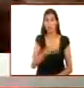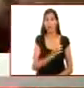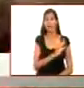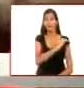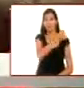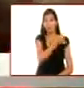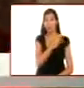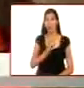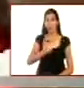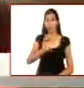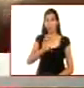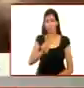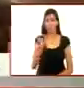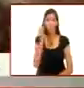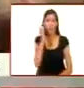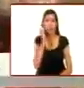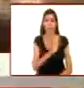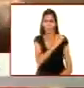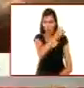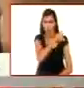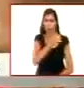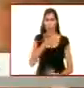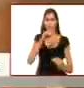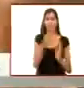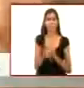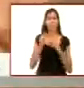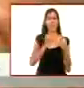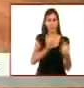García Arocha, para coordinar todo lo relacionado con el debate.